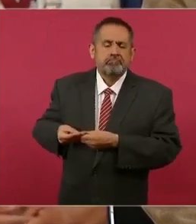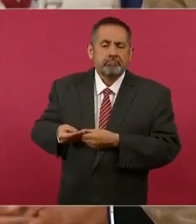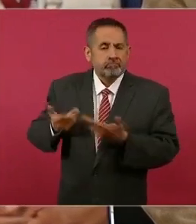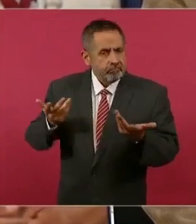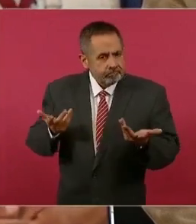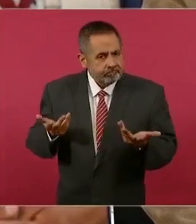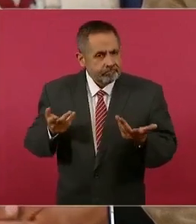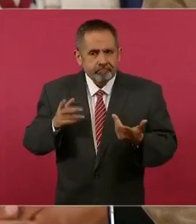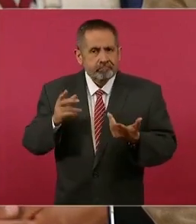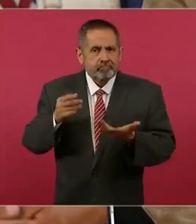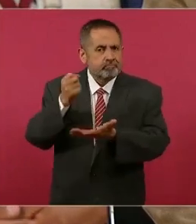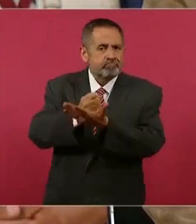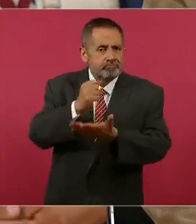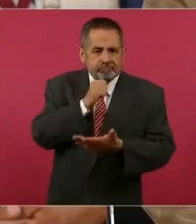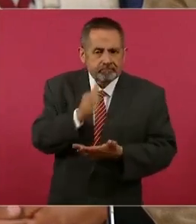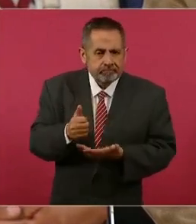se